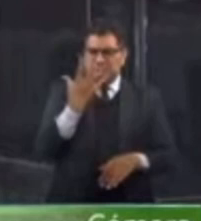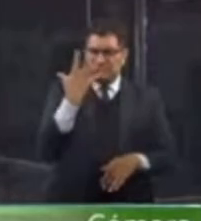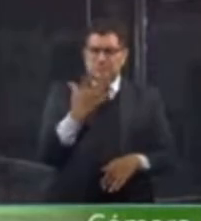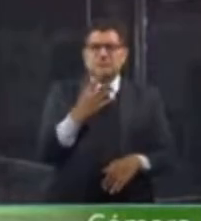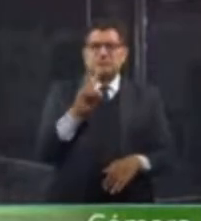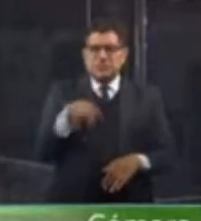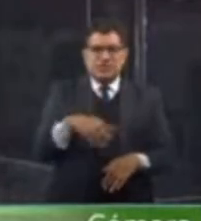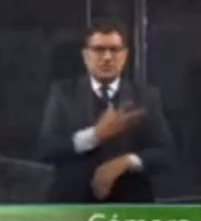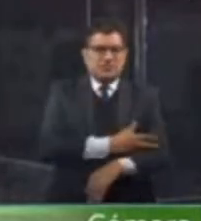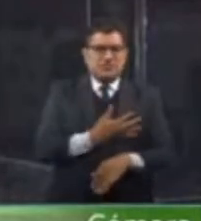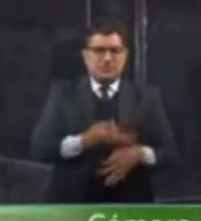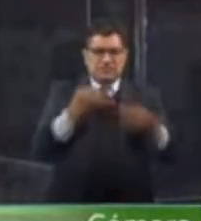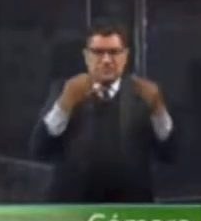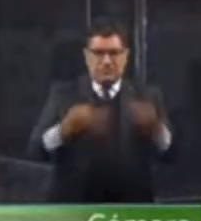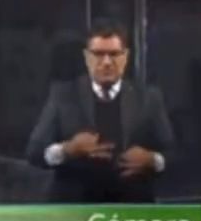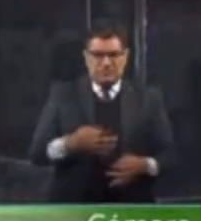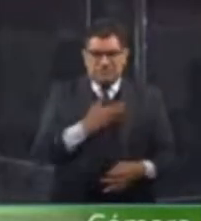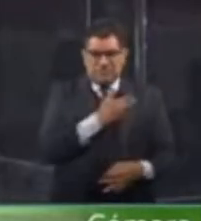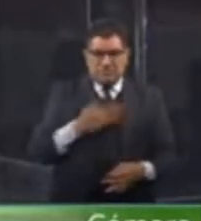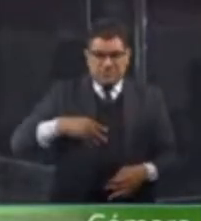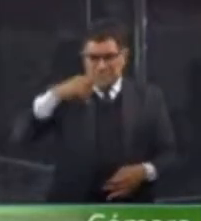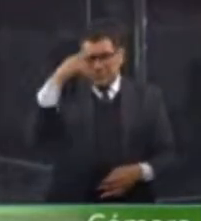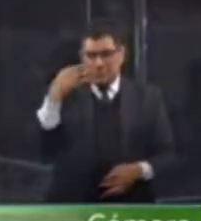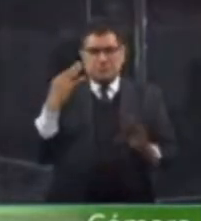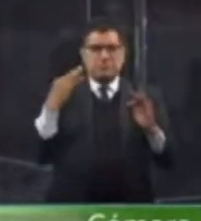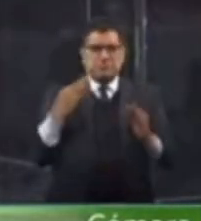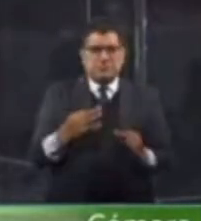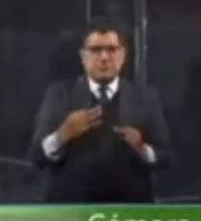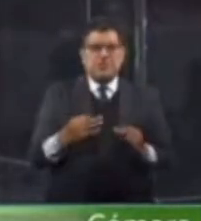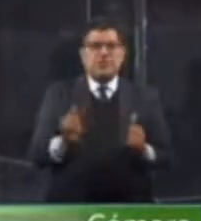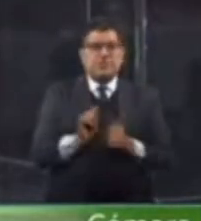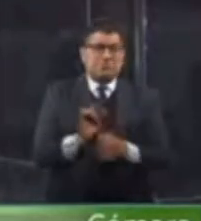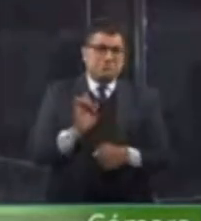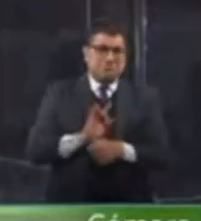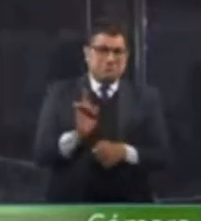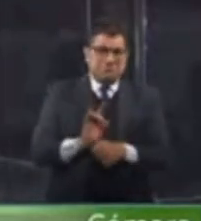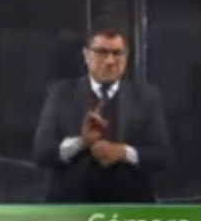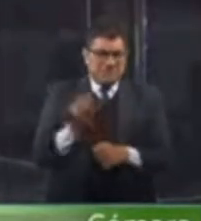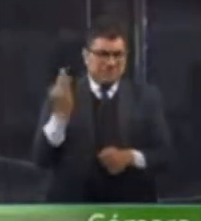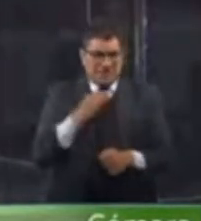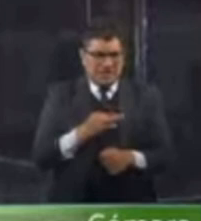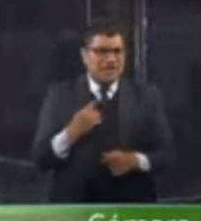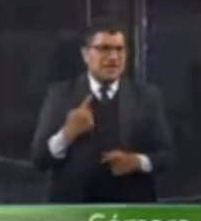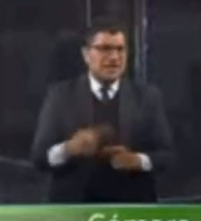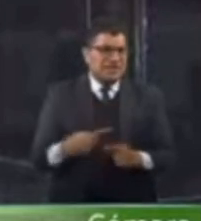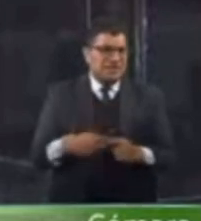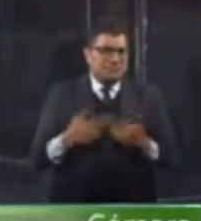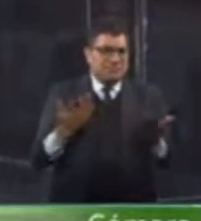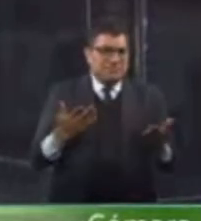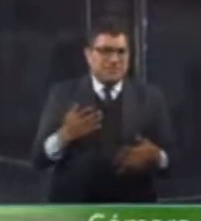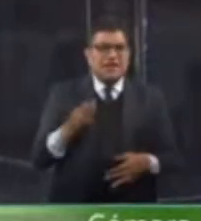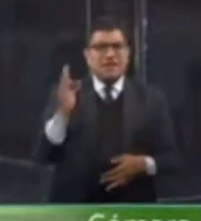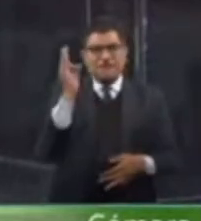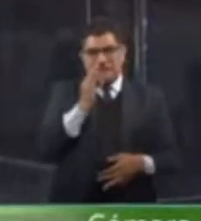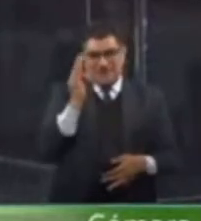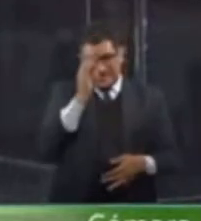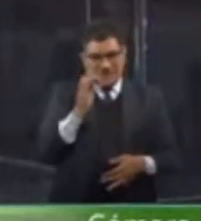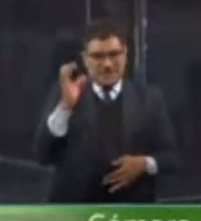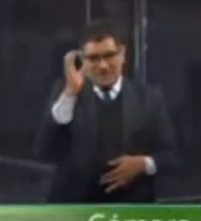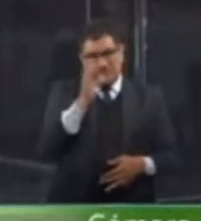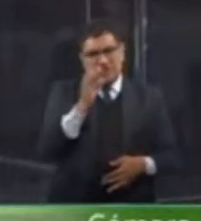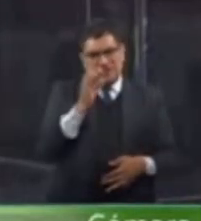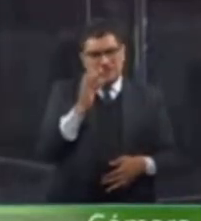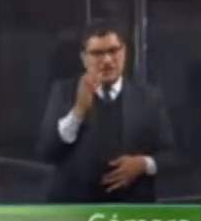auténtico y legítimo presidente de México. Simulación y farsa, Felipe